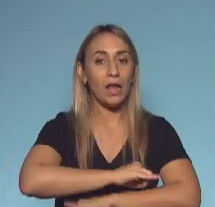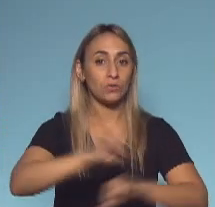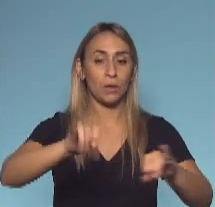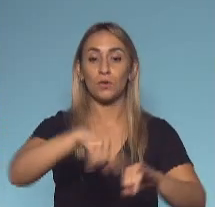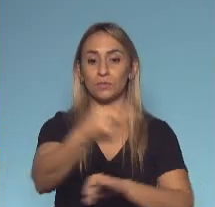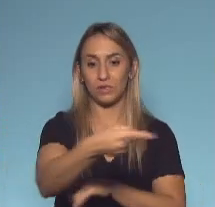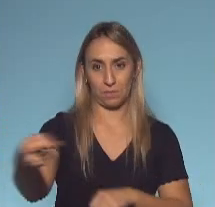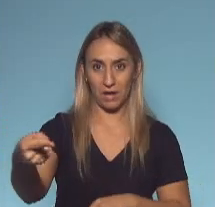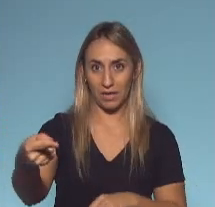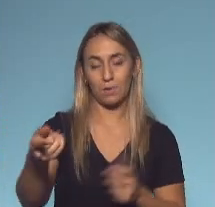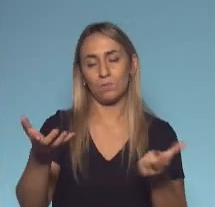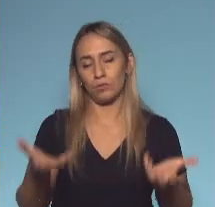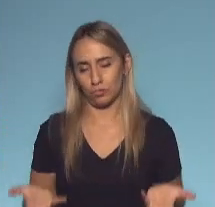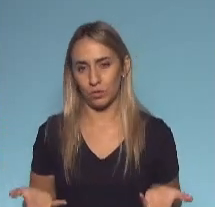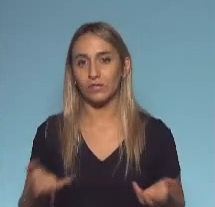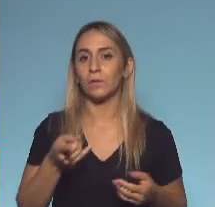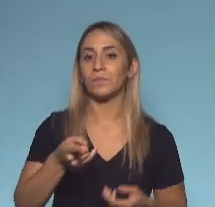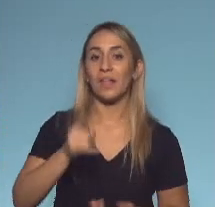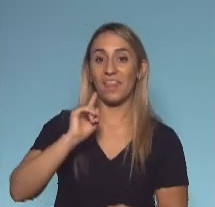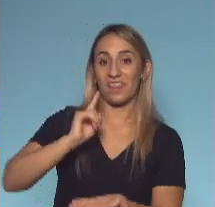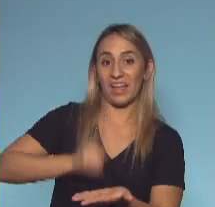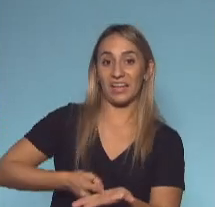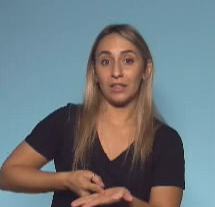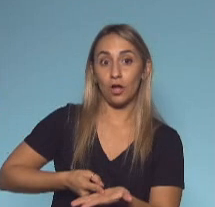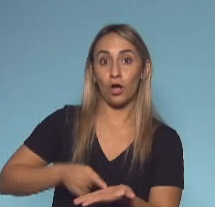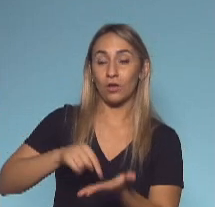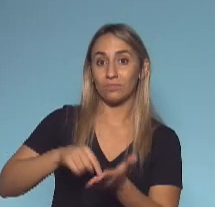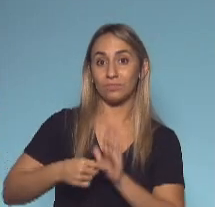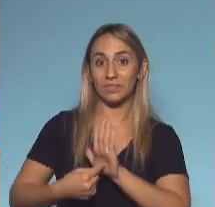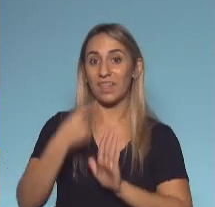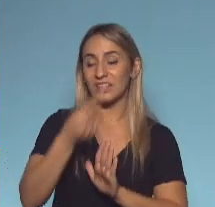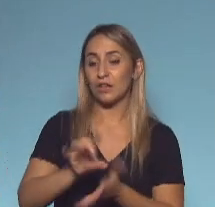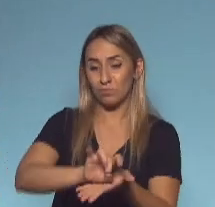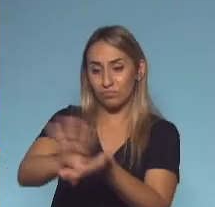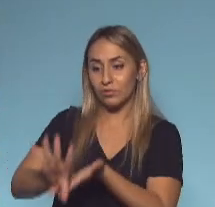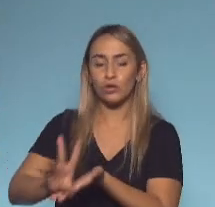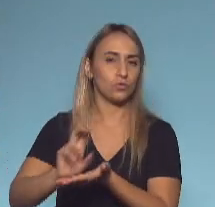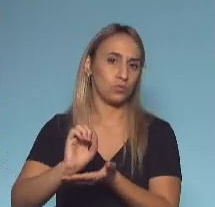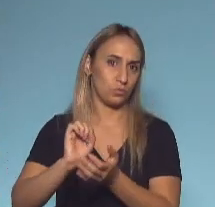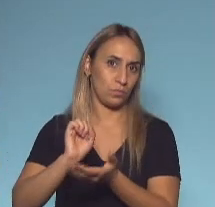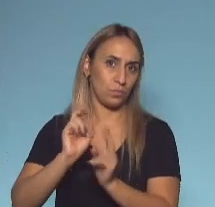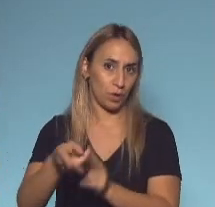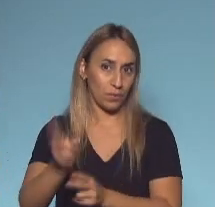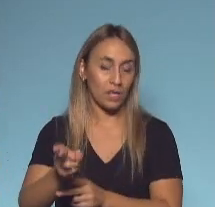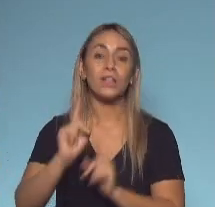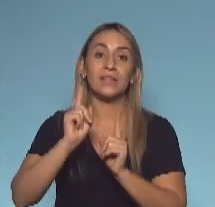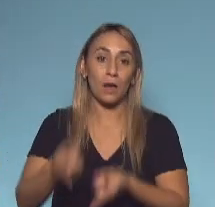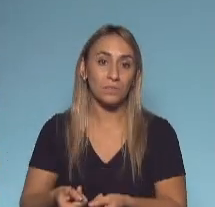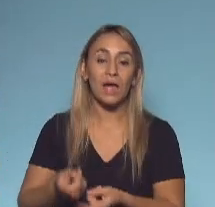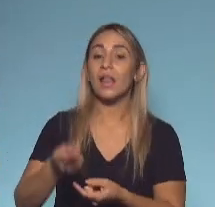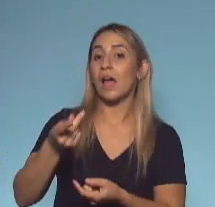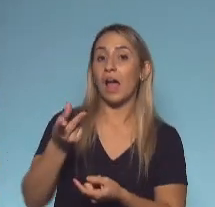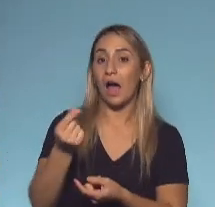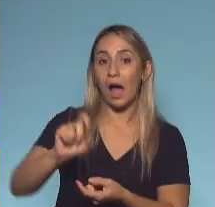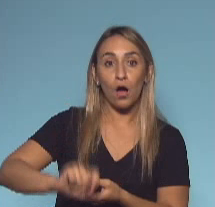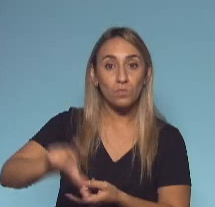semana próxima, porque claro, recordemos que el DNU que prohíbe los desalojos y suspende el aumento de las cuotas en los